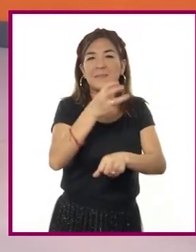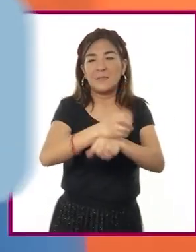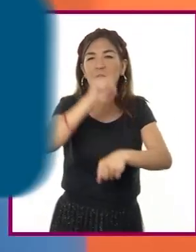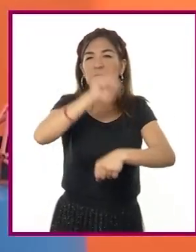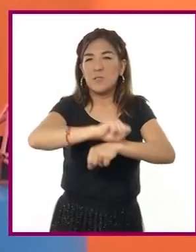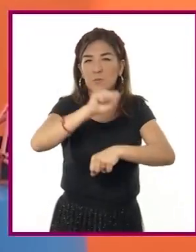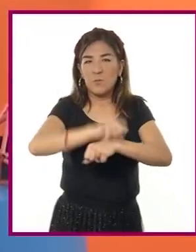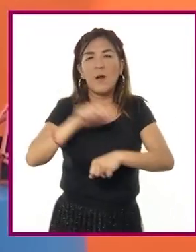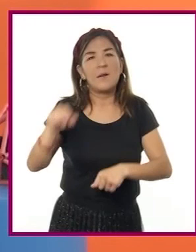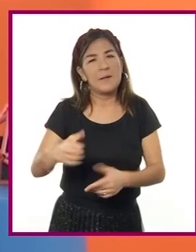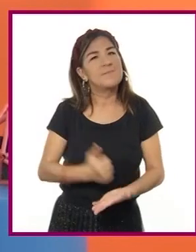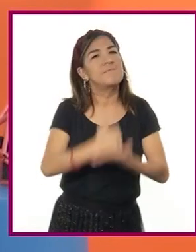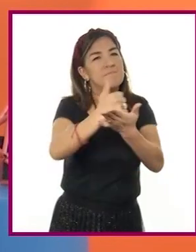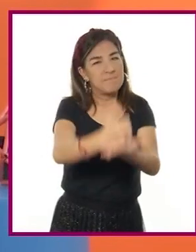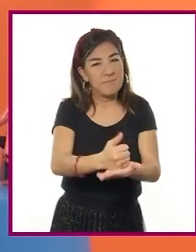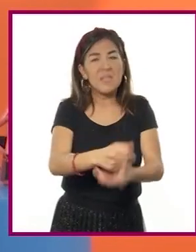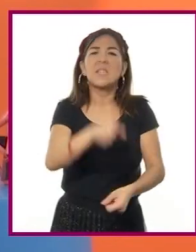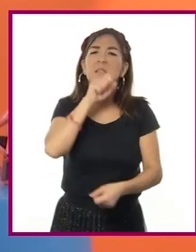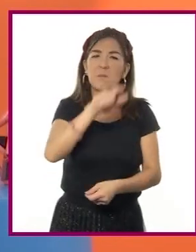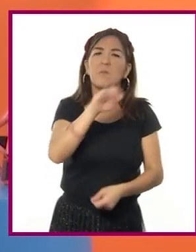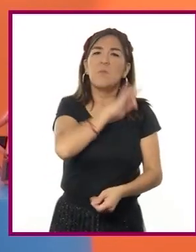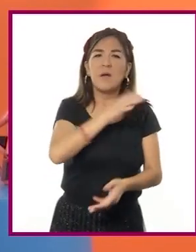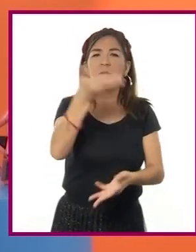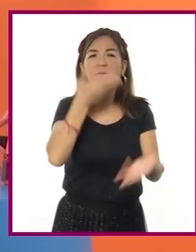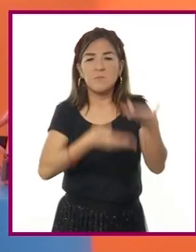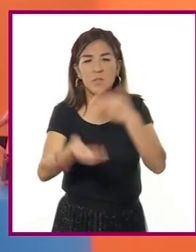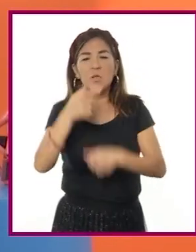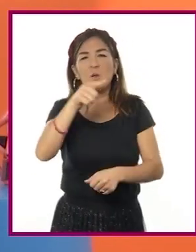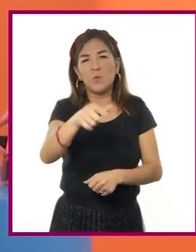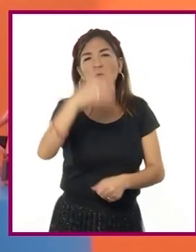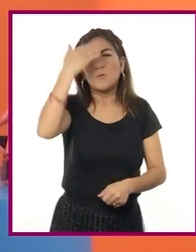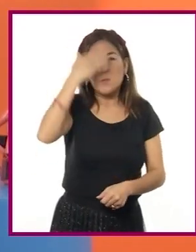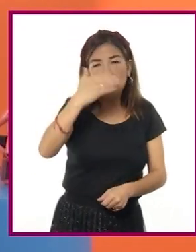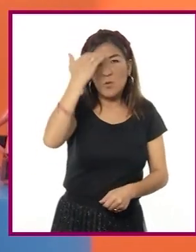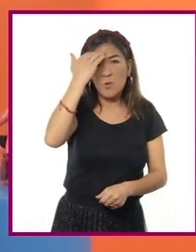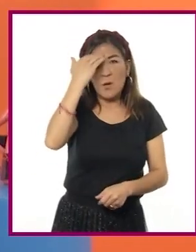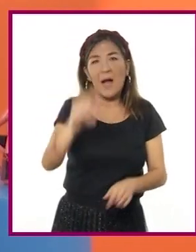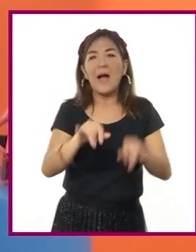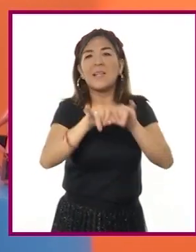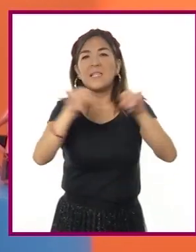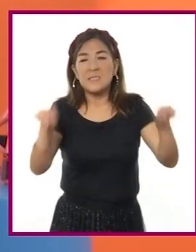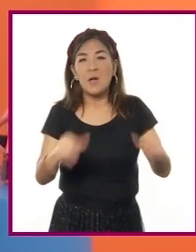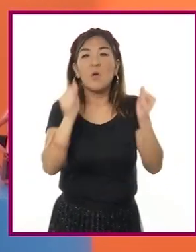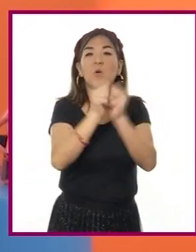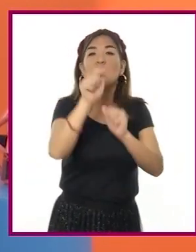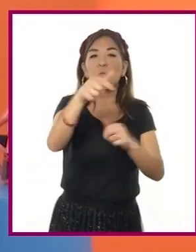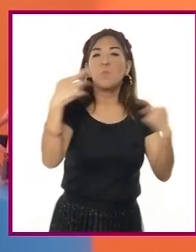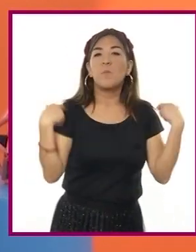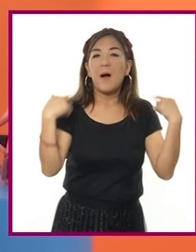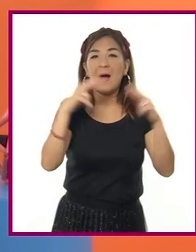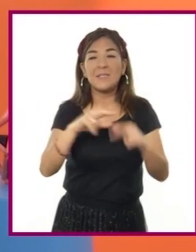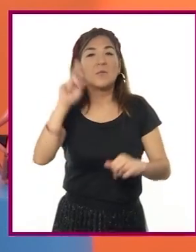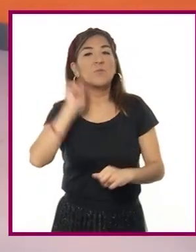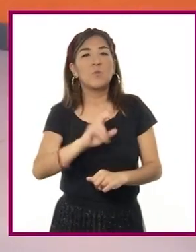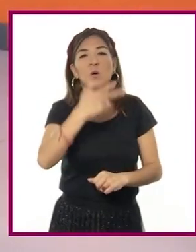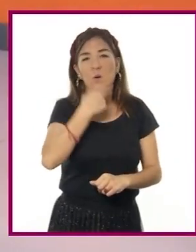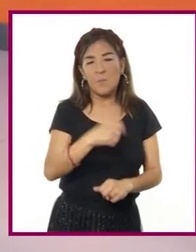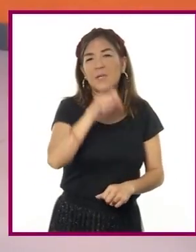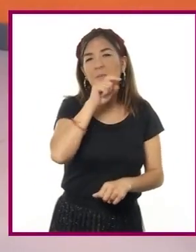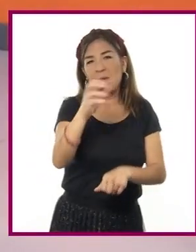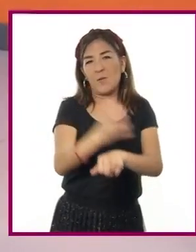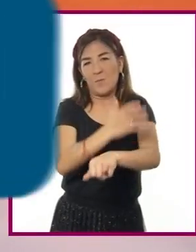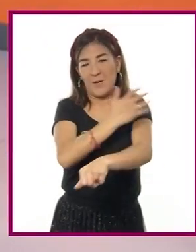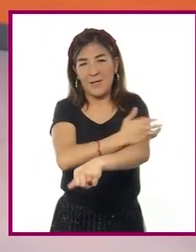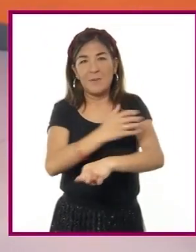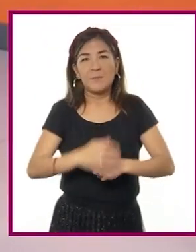secundaria, además de compartir los conocimientos a distancia con sus maestras, maestros y compañeros. Soy